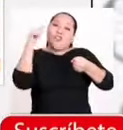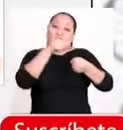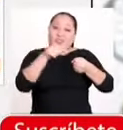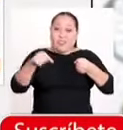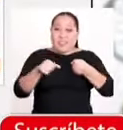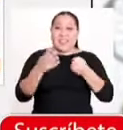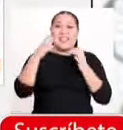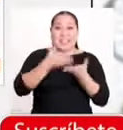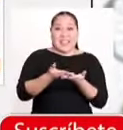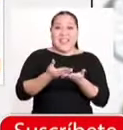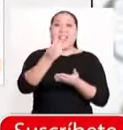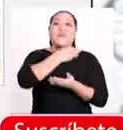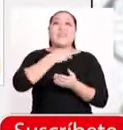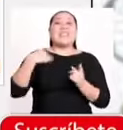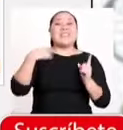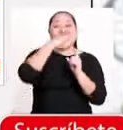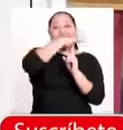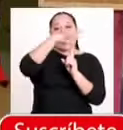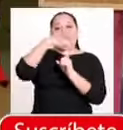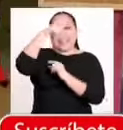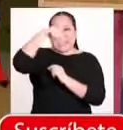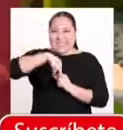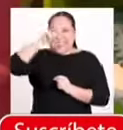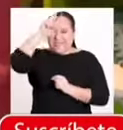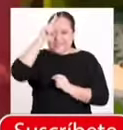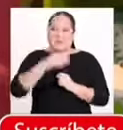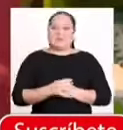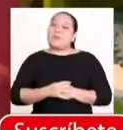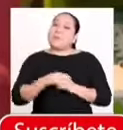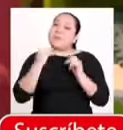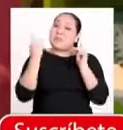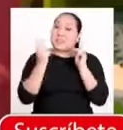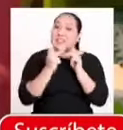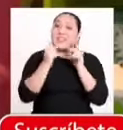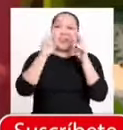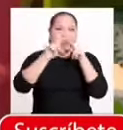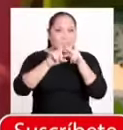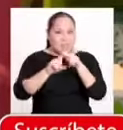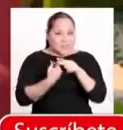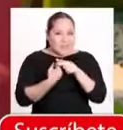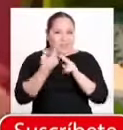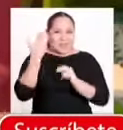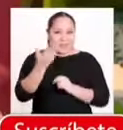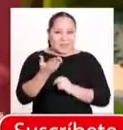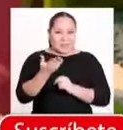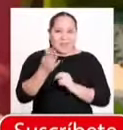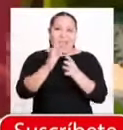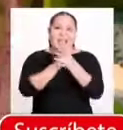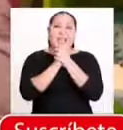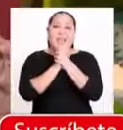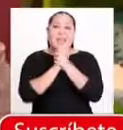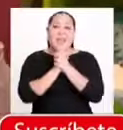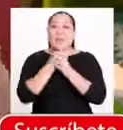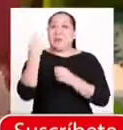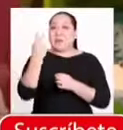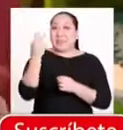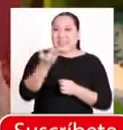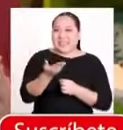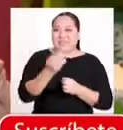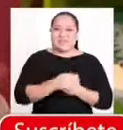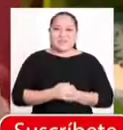del Ministerio del Ambiente del Perú. ¡Excelente! Empecemos por nuestro amigo verde.